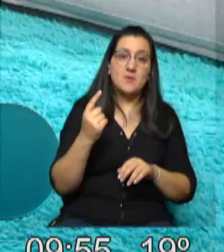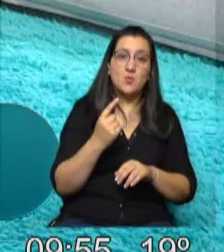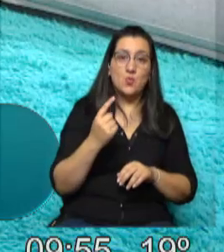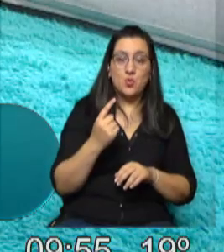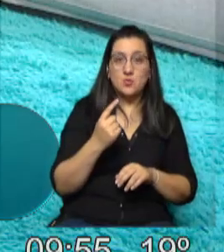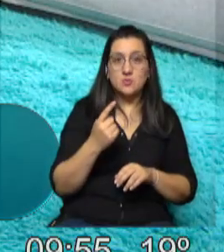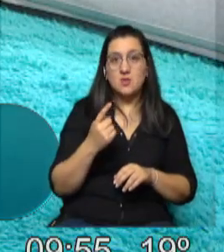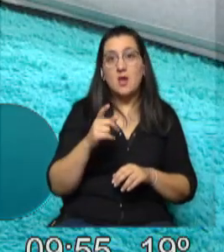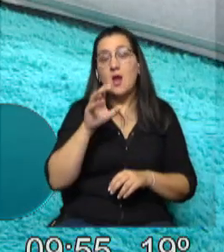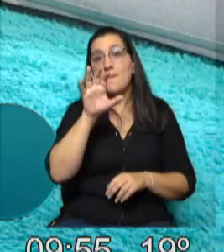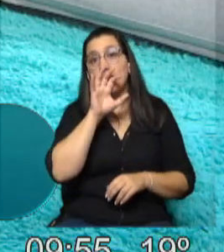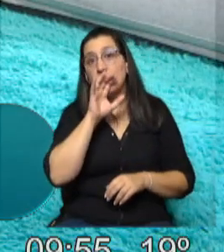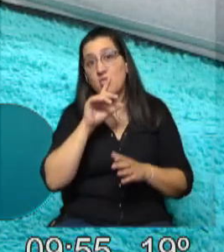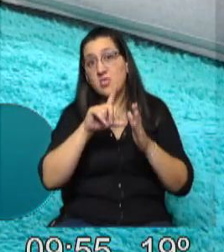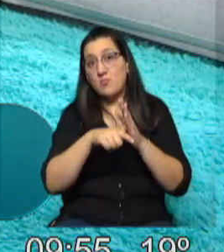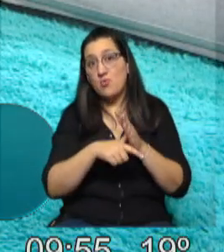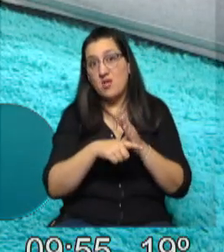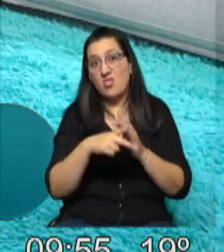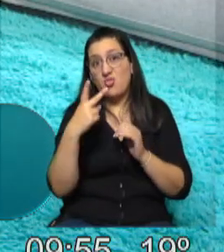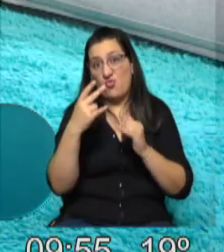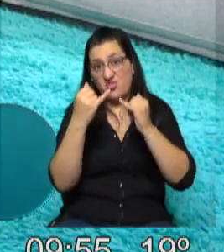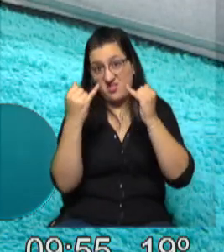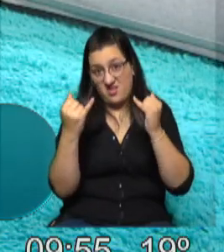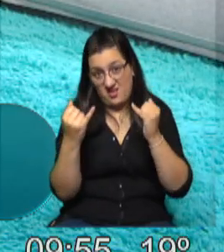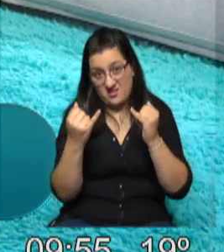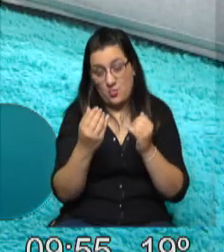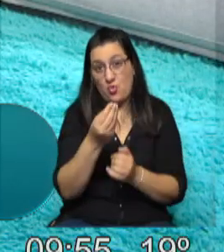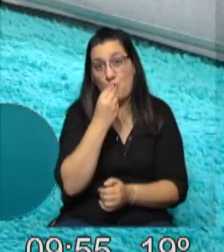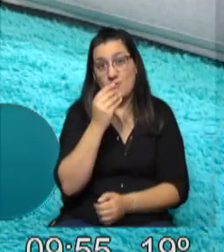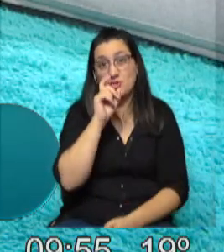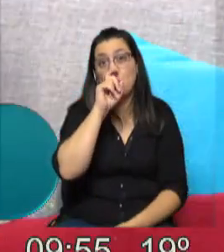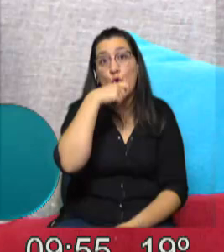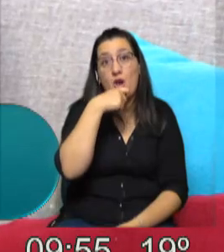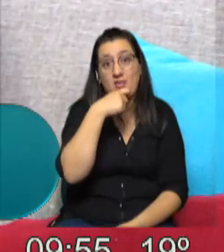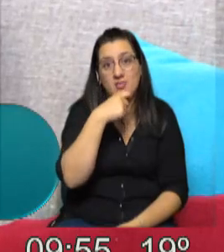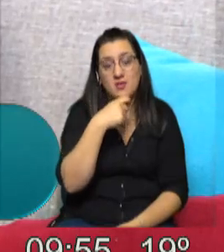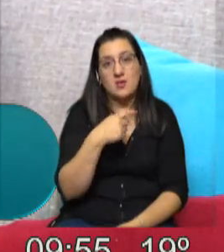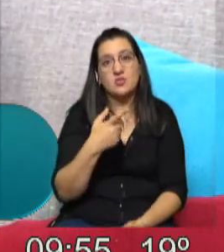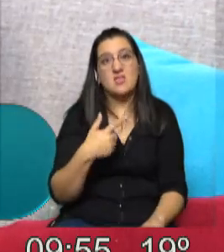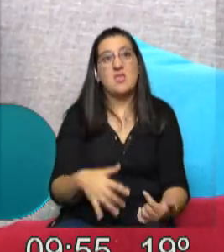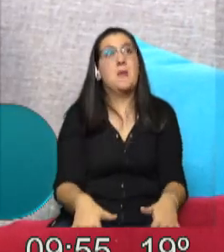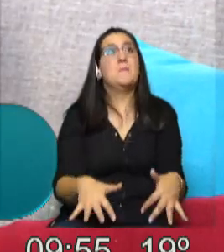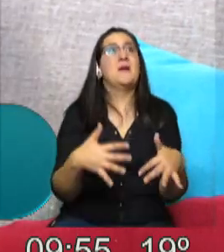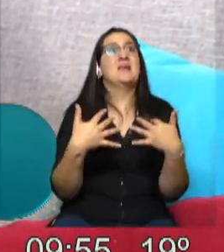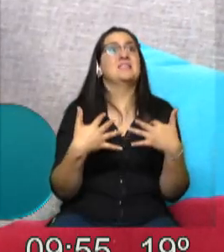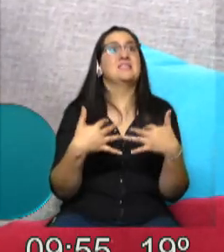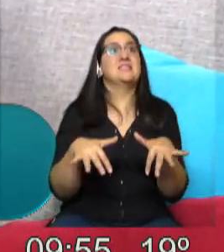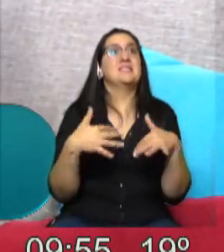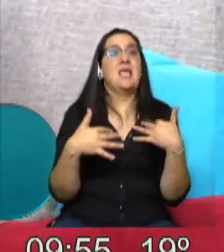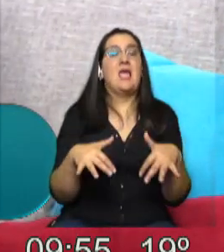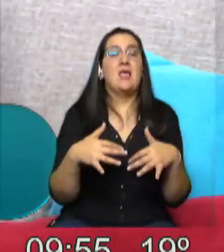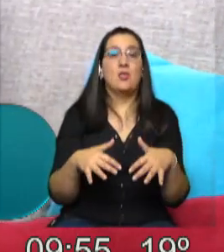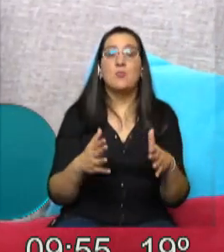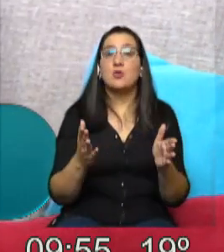1 o 2 días. Oh. Por lo tanto, lo que sucede cuando come el chocolate es que hay como una sobredosis de esa sustancia porque no la